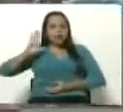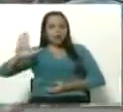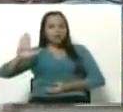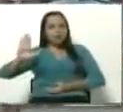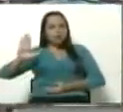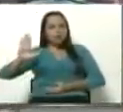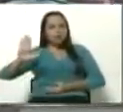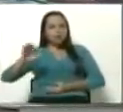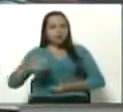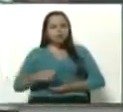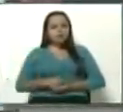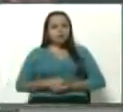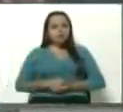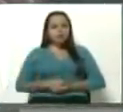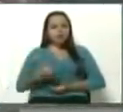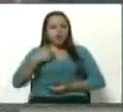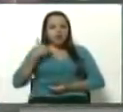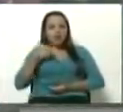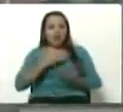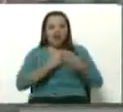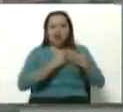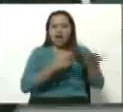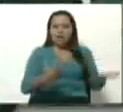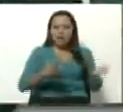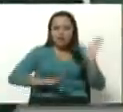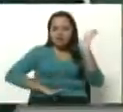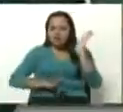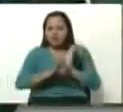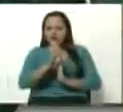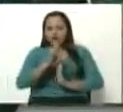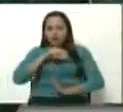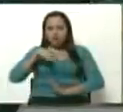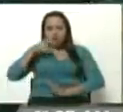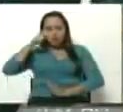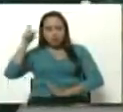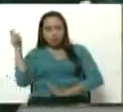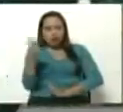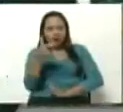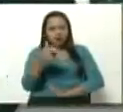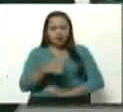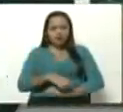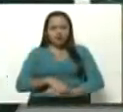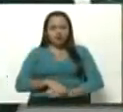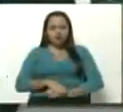que dejaré el alma para el desarrollo de nuestro Estado Guárico.